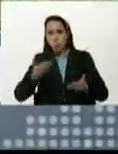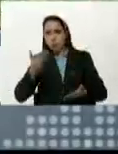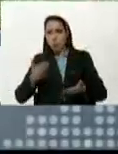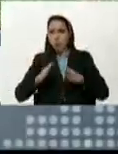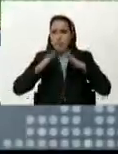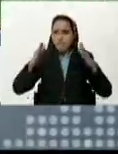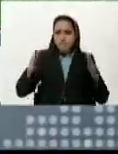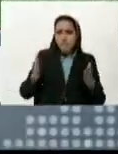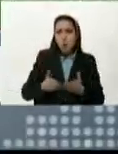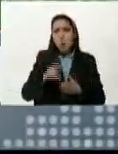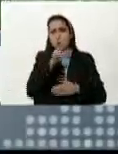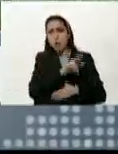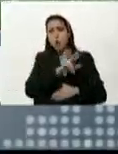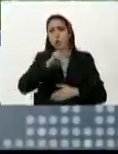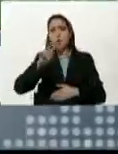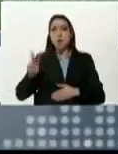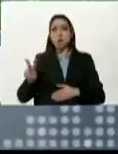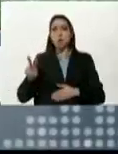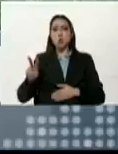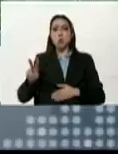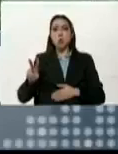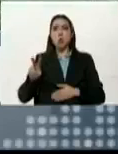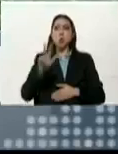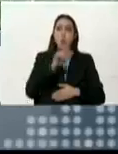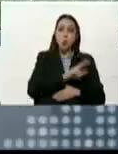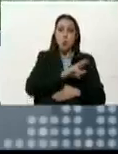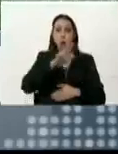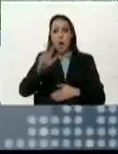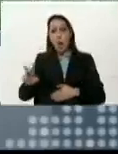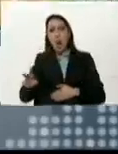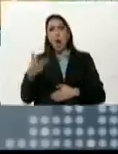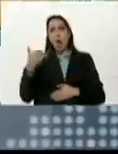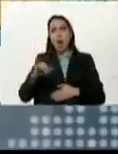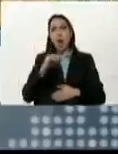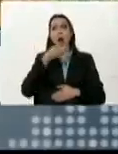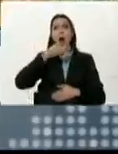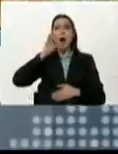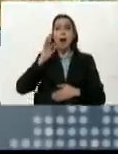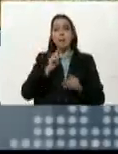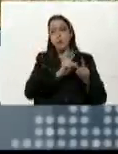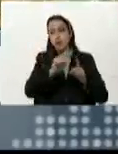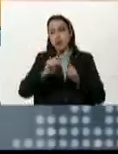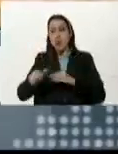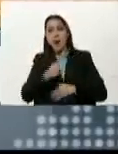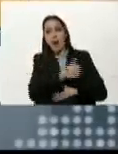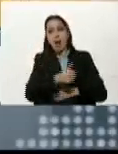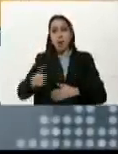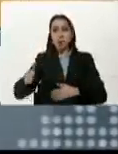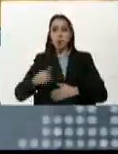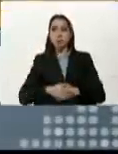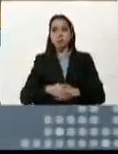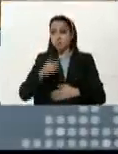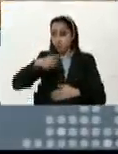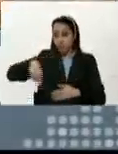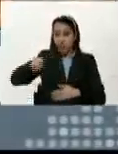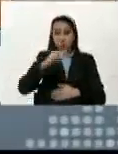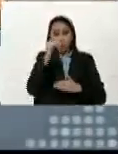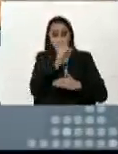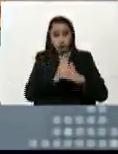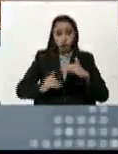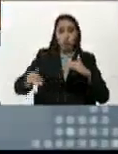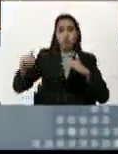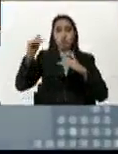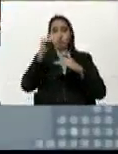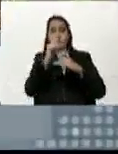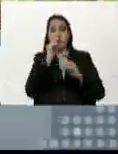mundial son 32 33 quintales por hectárea o sea que ellos están muy por encima de